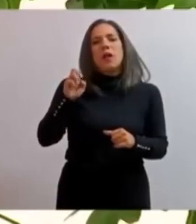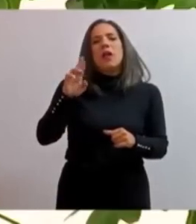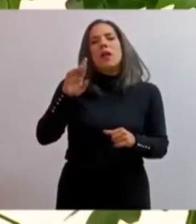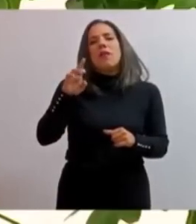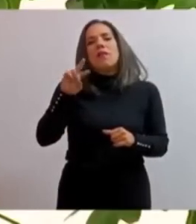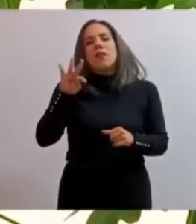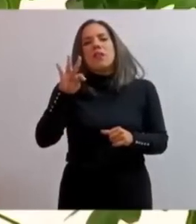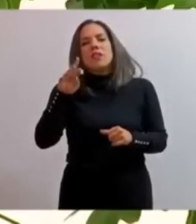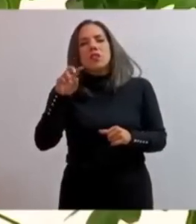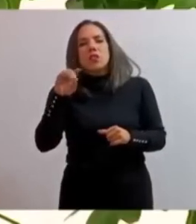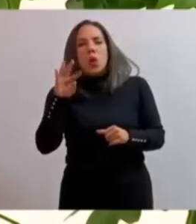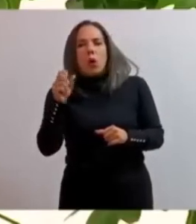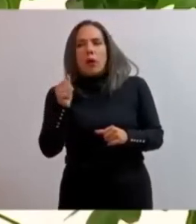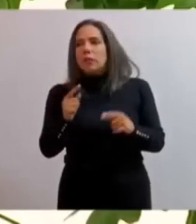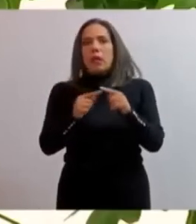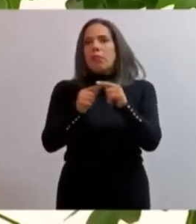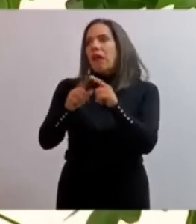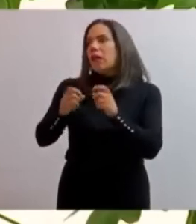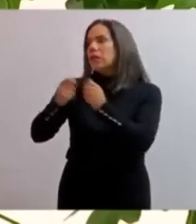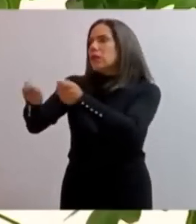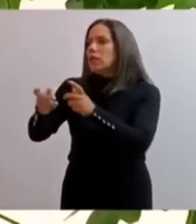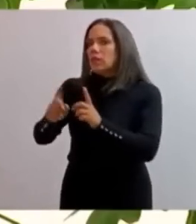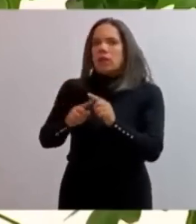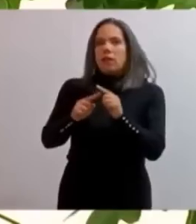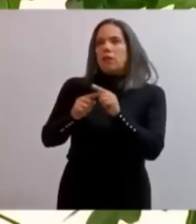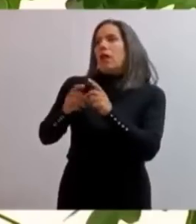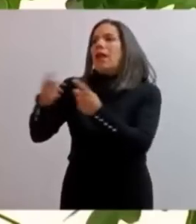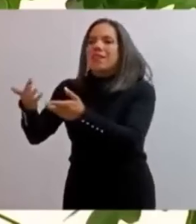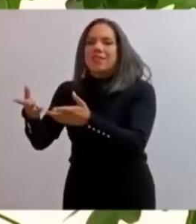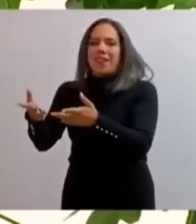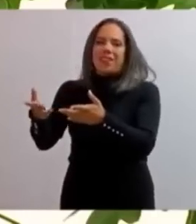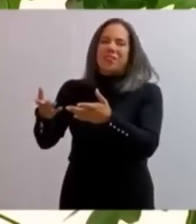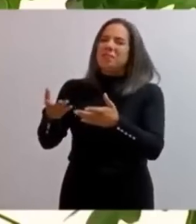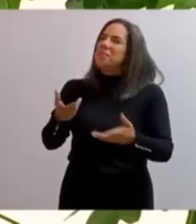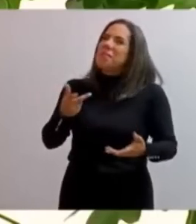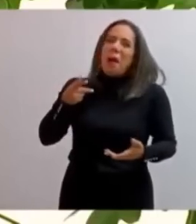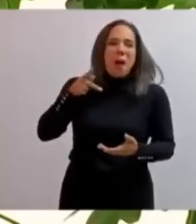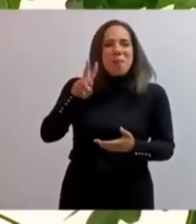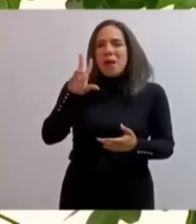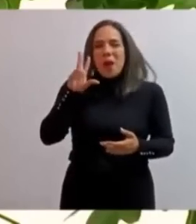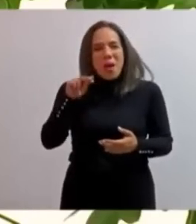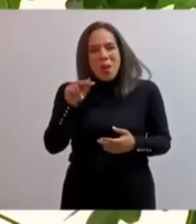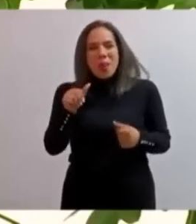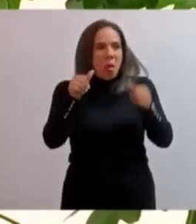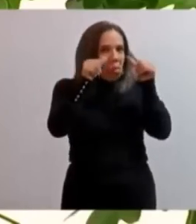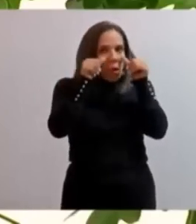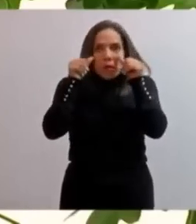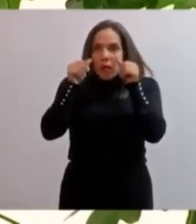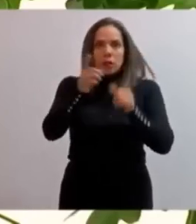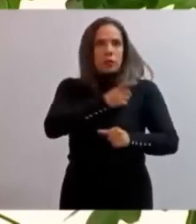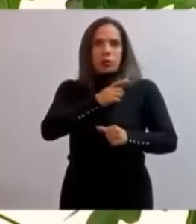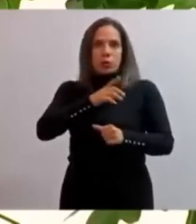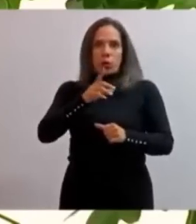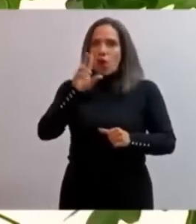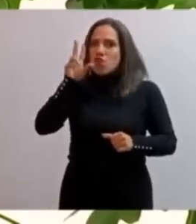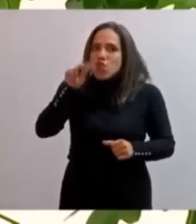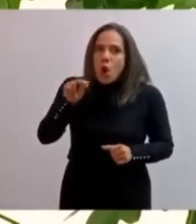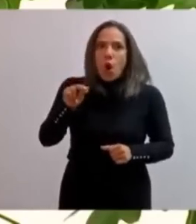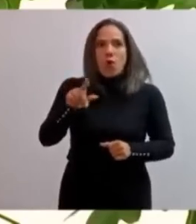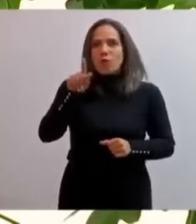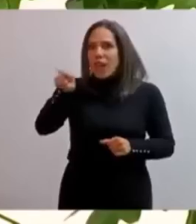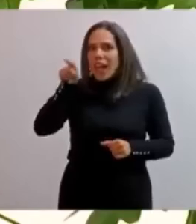es que si no pido esta tarea, ¿qué estoy haciendo yo? O sea, ¿cuál es mi papel aquí? No, pues su papel es